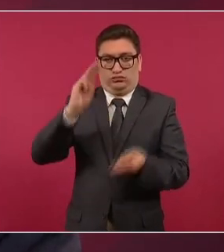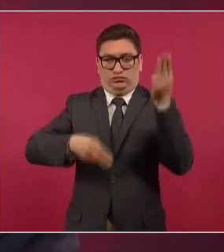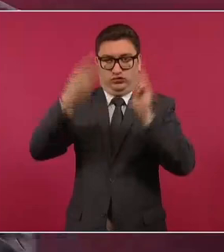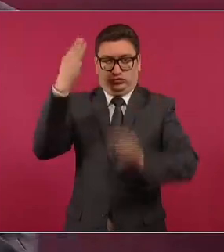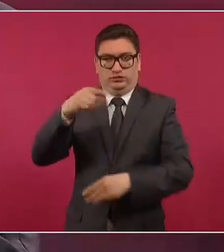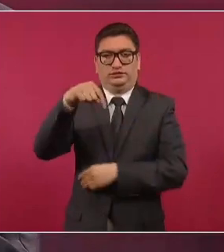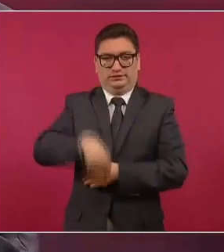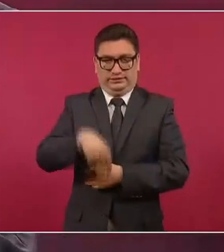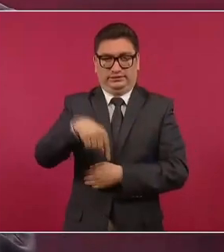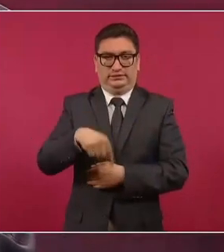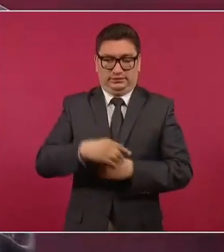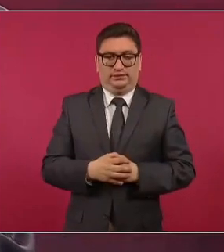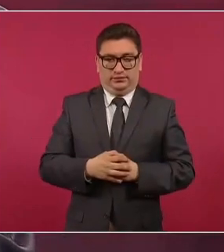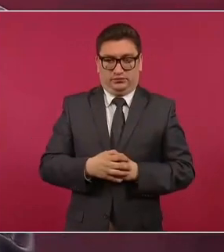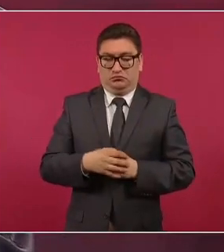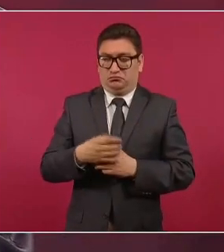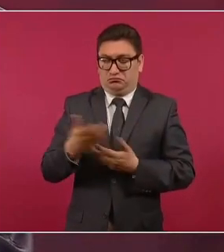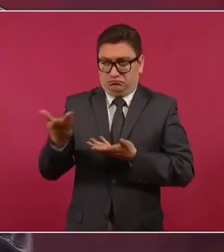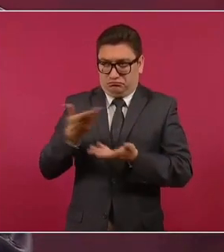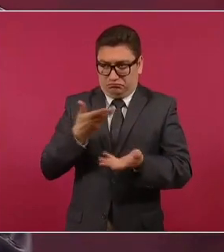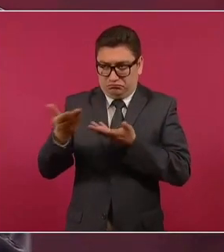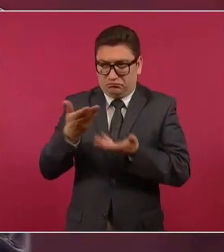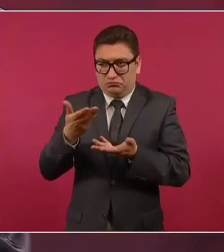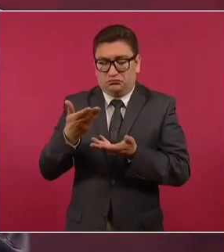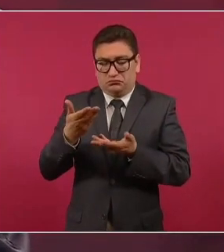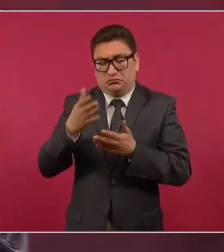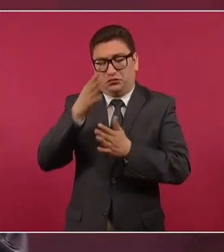Y coincidimos,